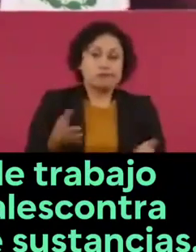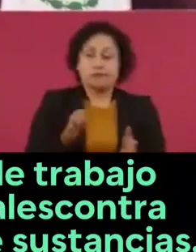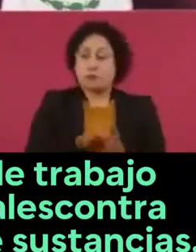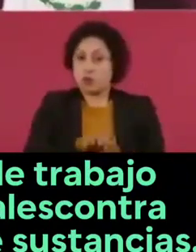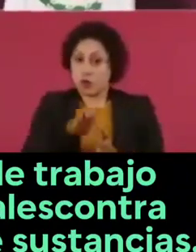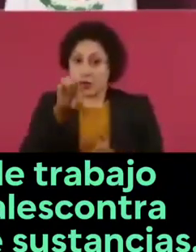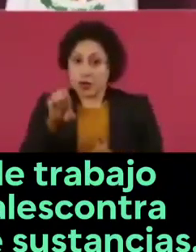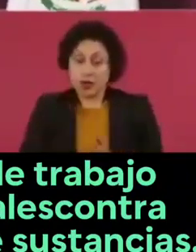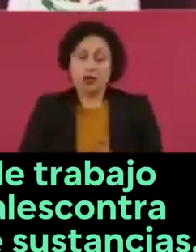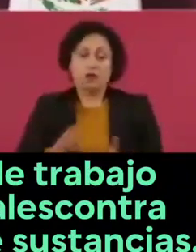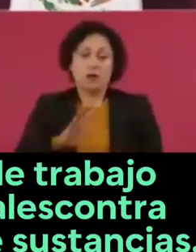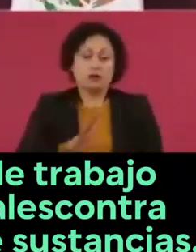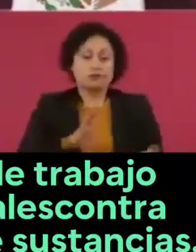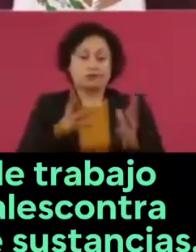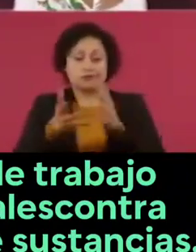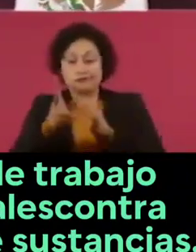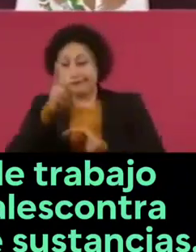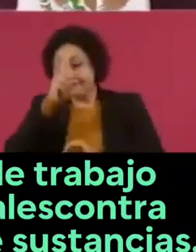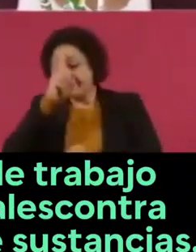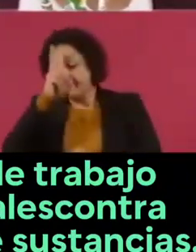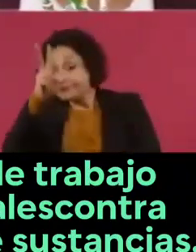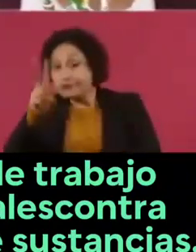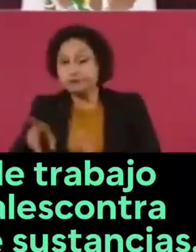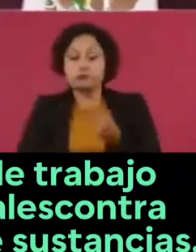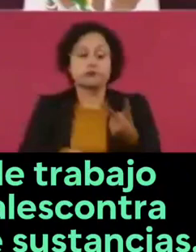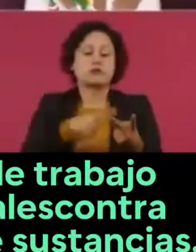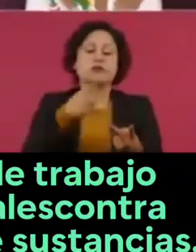con la violencia, con